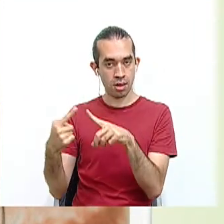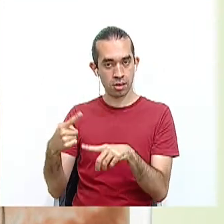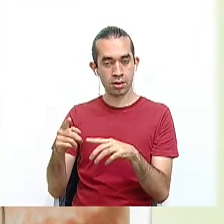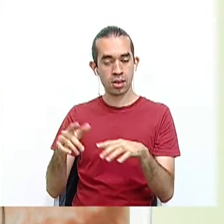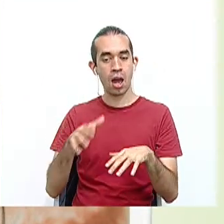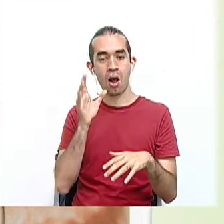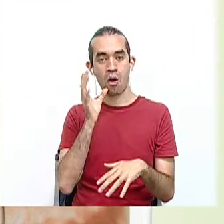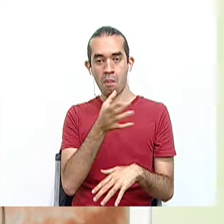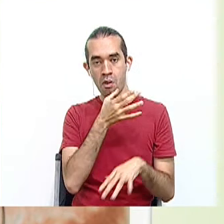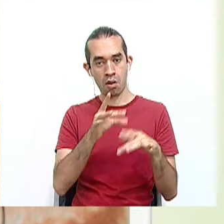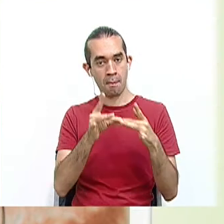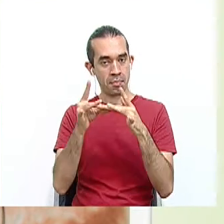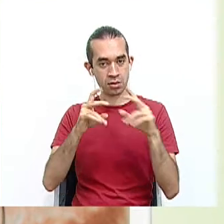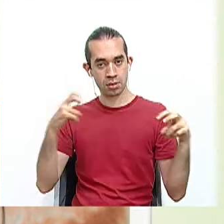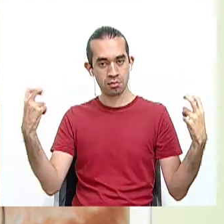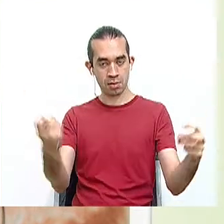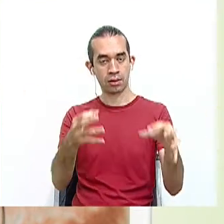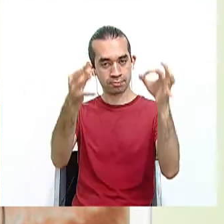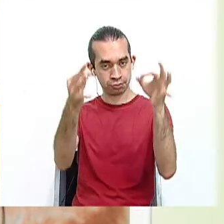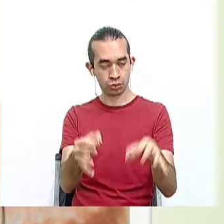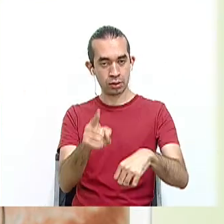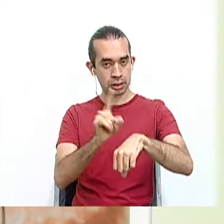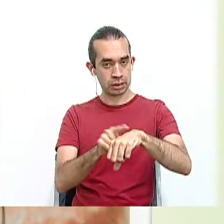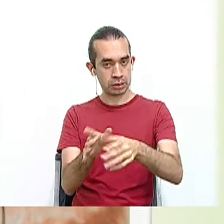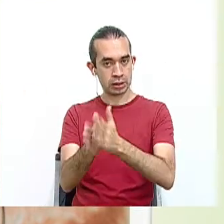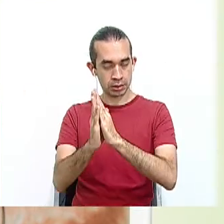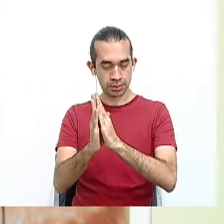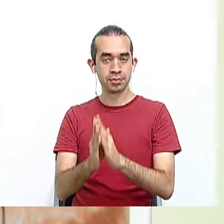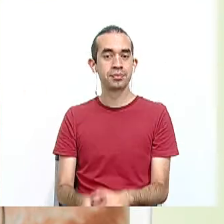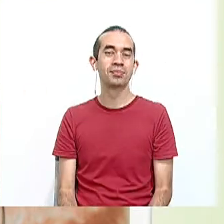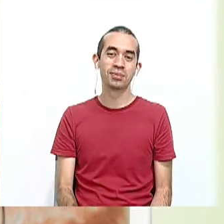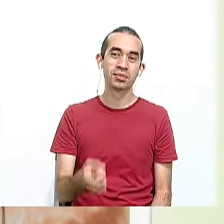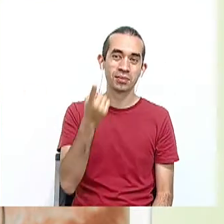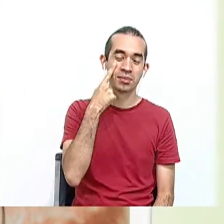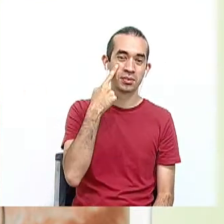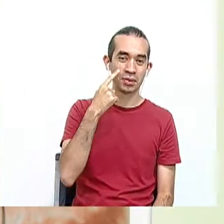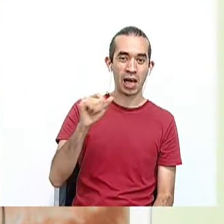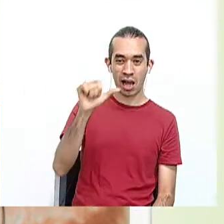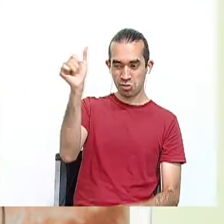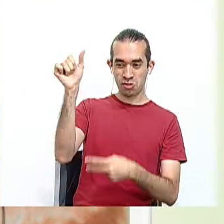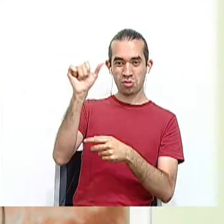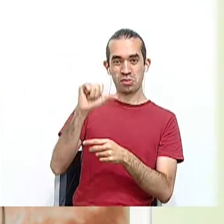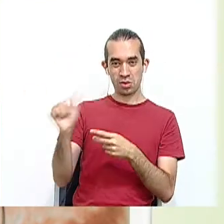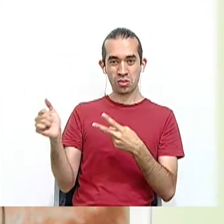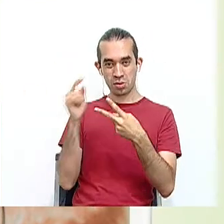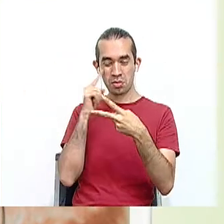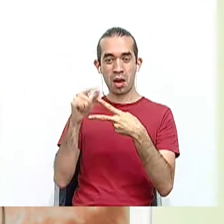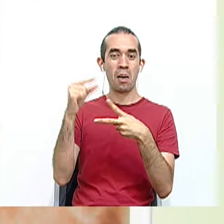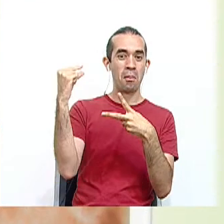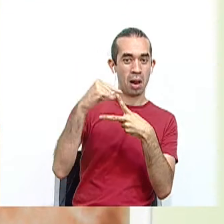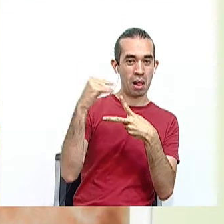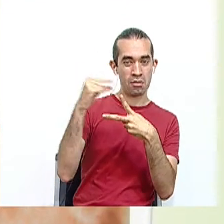puntualidad. ¿Ven? Podemos expresar la hora, tanto en palabras como en números.